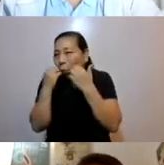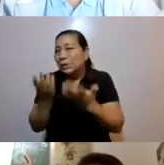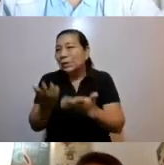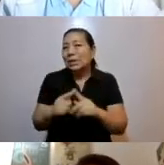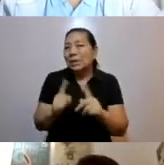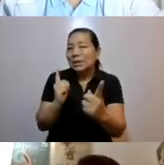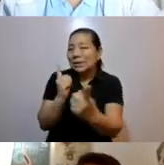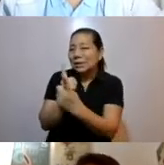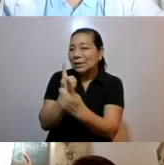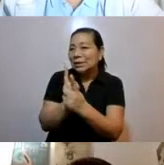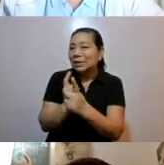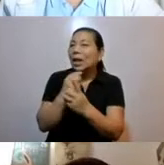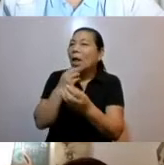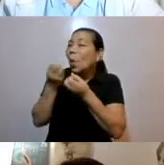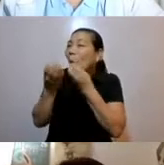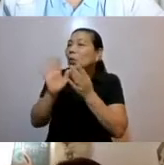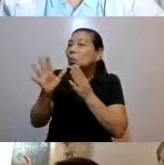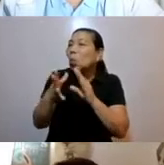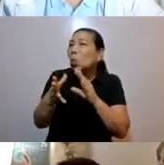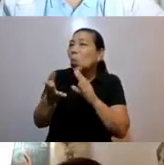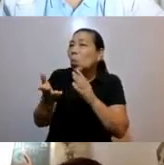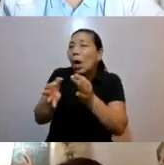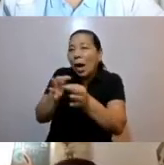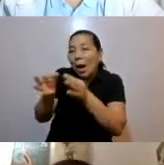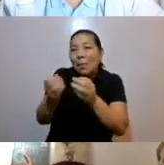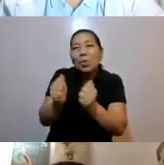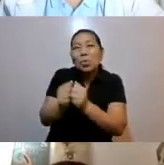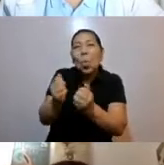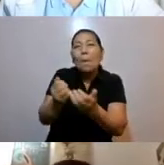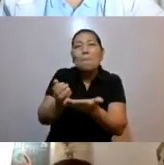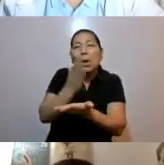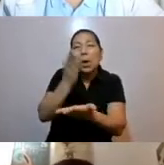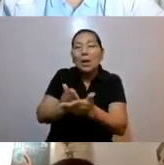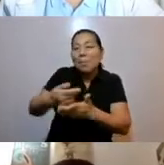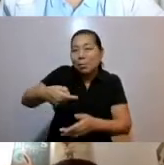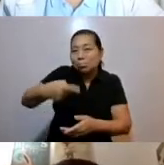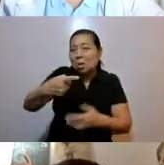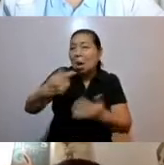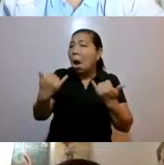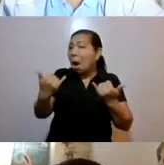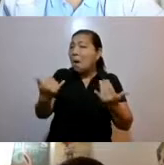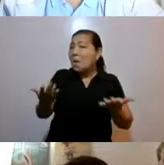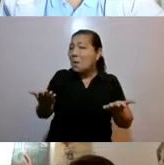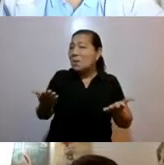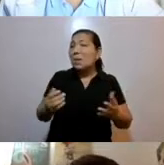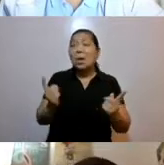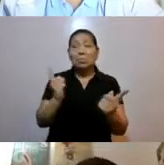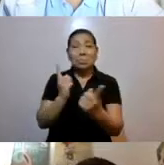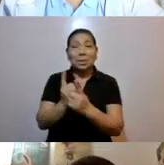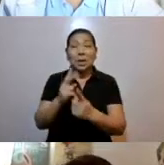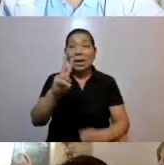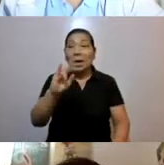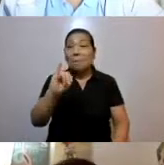se acerque y cuente su historia de problema de erección. Ahora, el término Viagra, que se ha